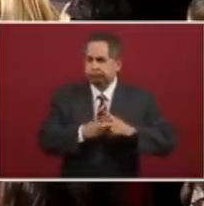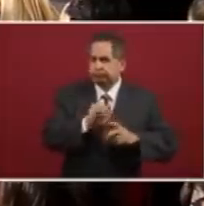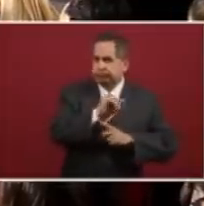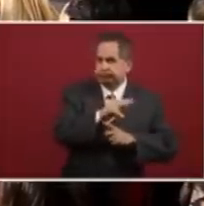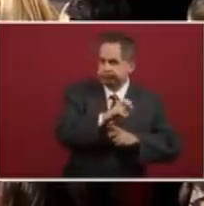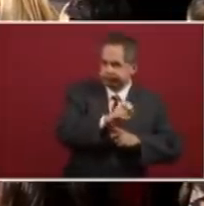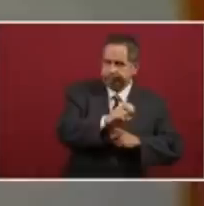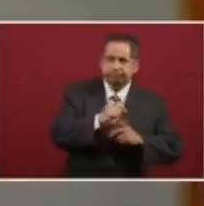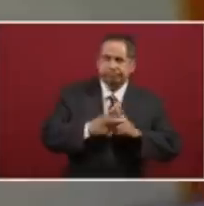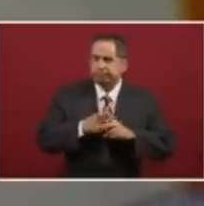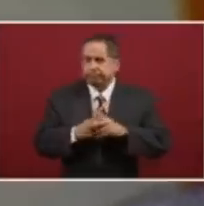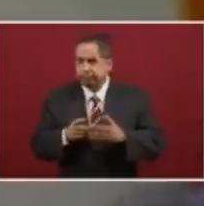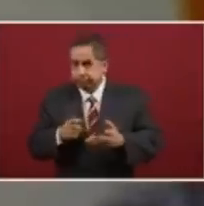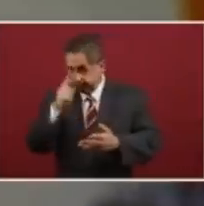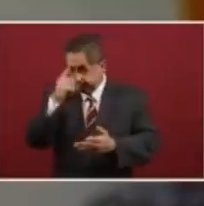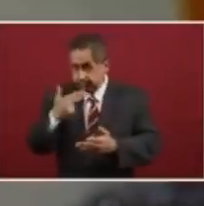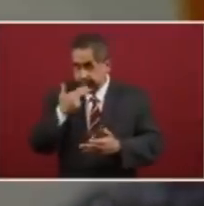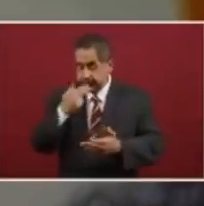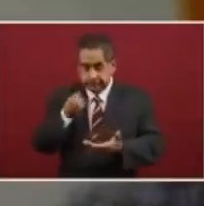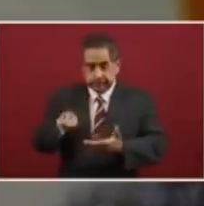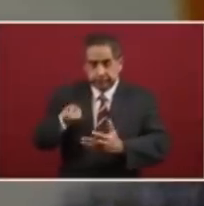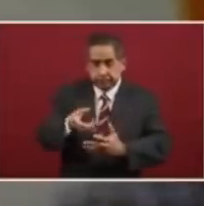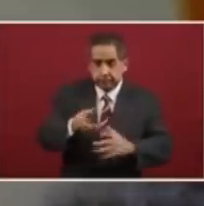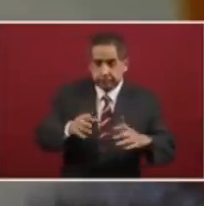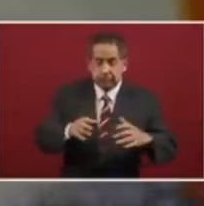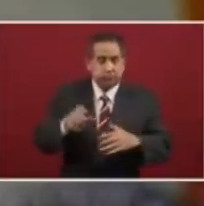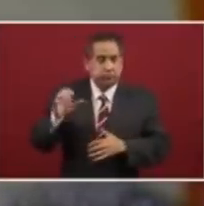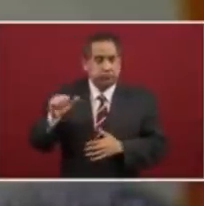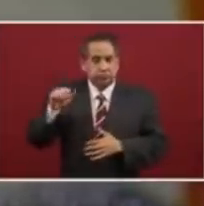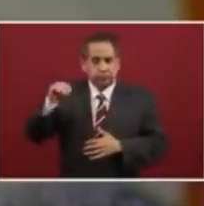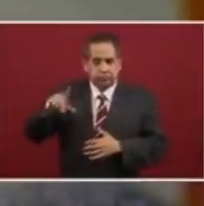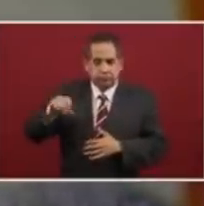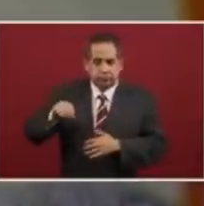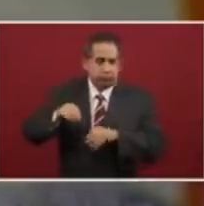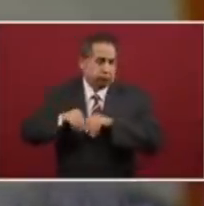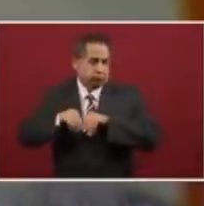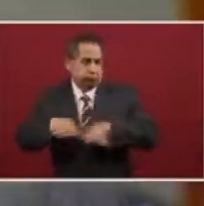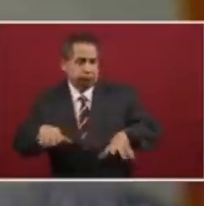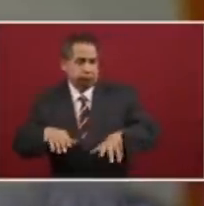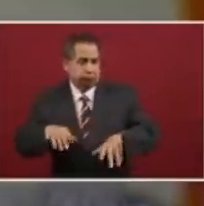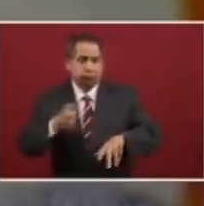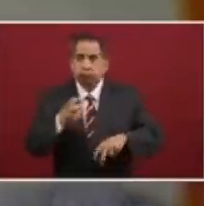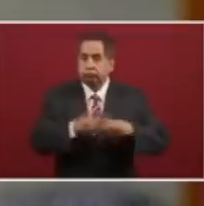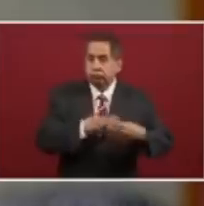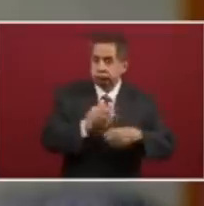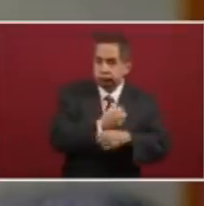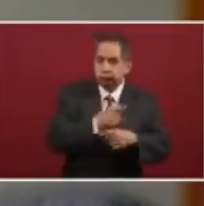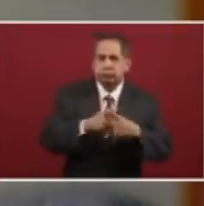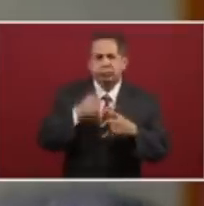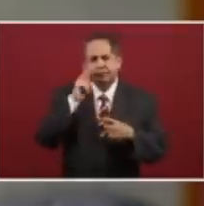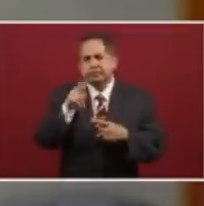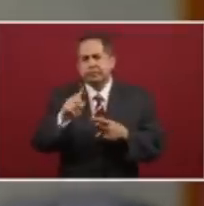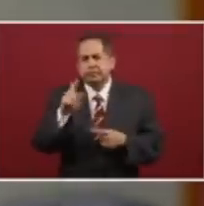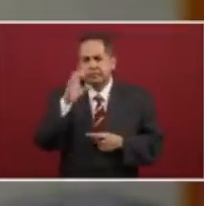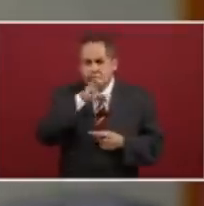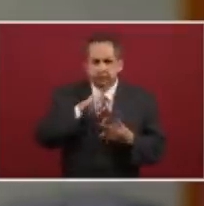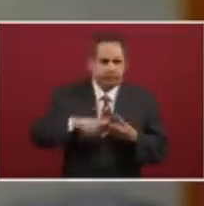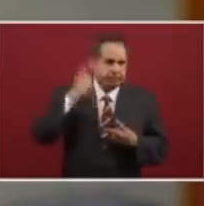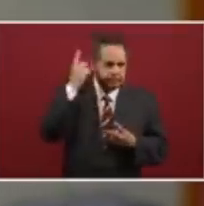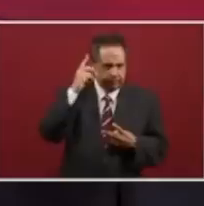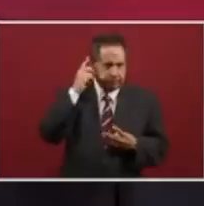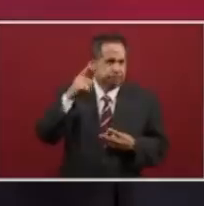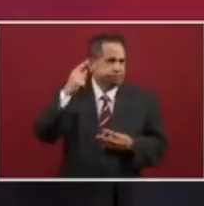ine quiere que contribuyó el efecto amlo como se señala y como vio las elecciones en aguascalientes durango